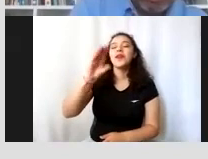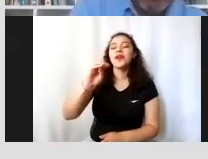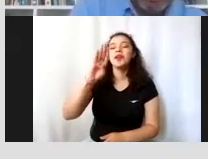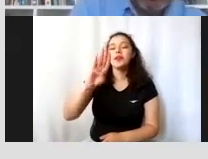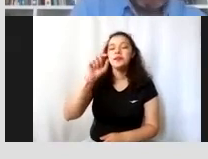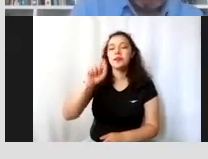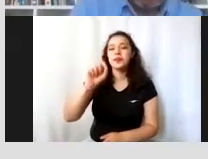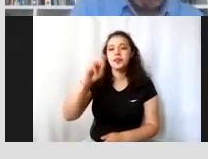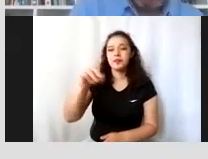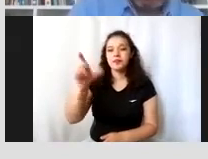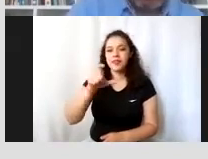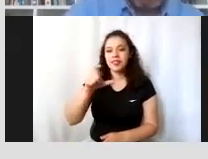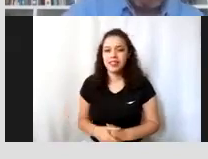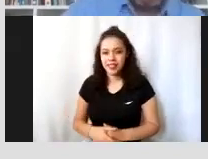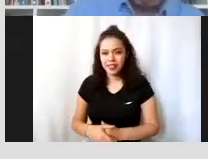arturo.jaime@jap.cdmx.gob.mx.